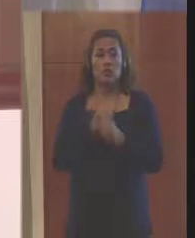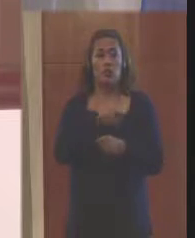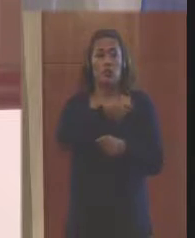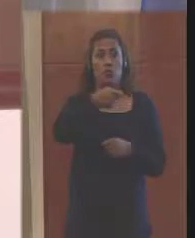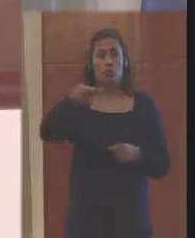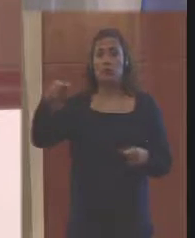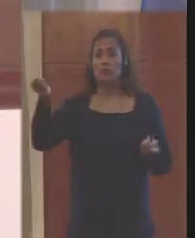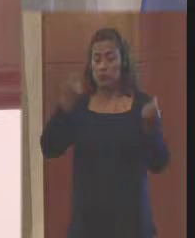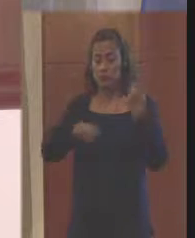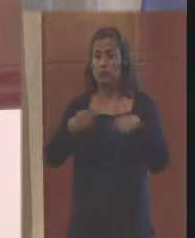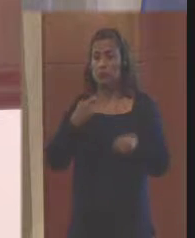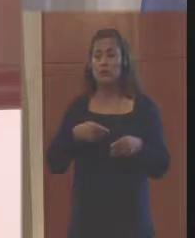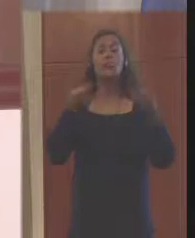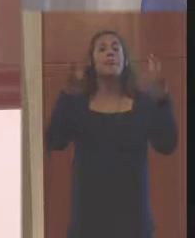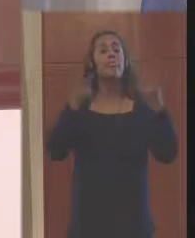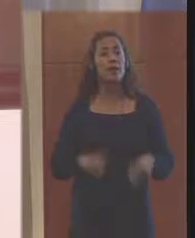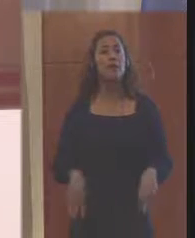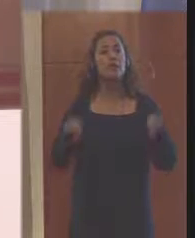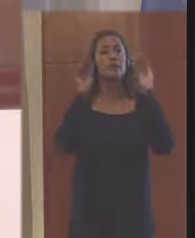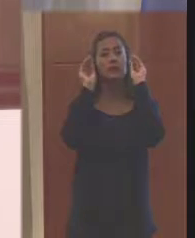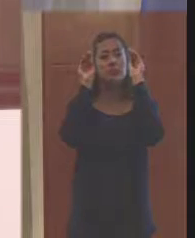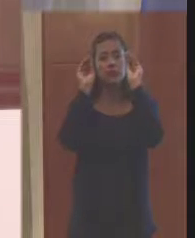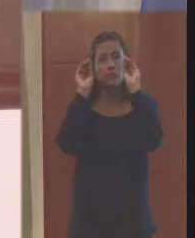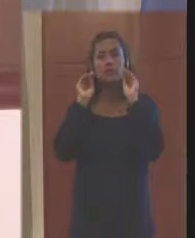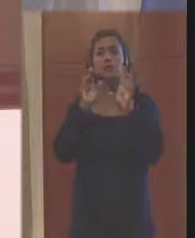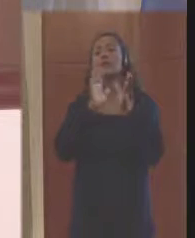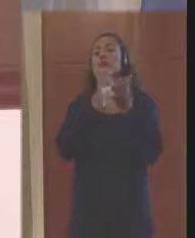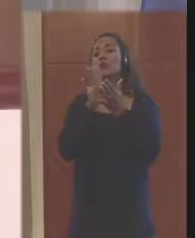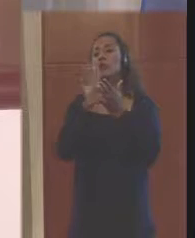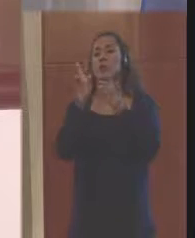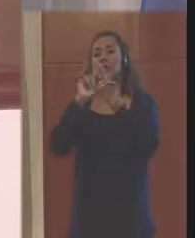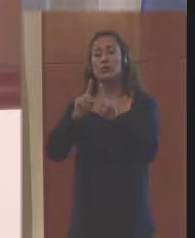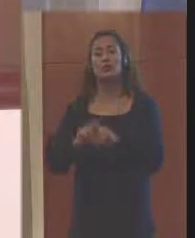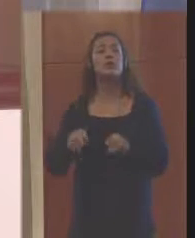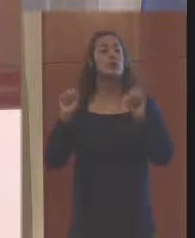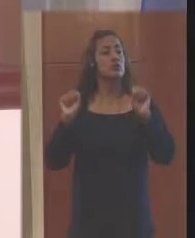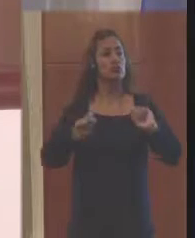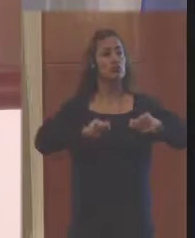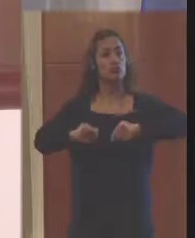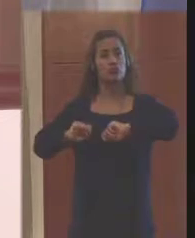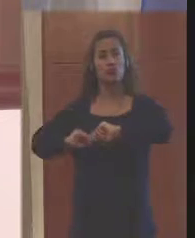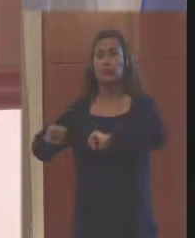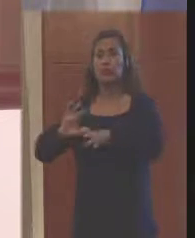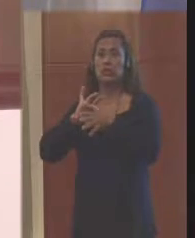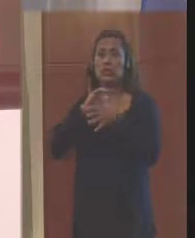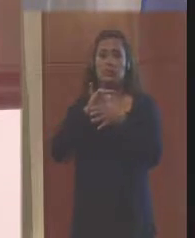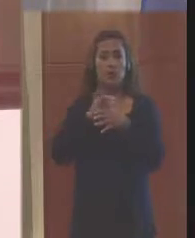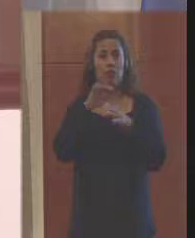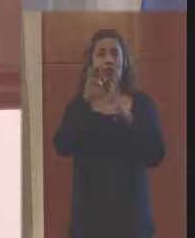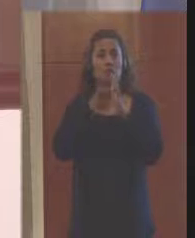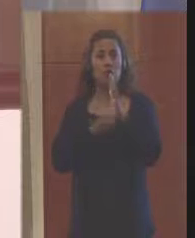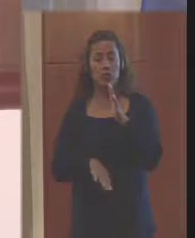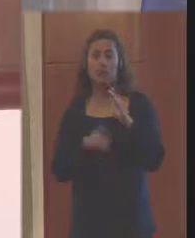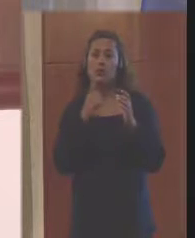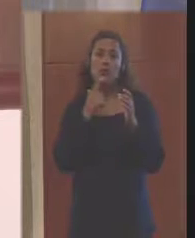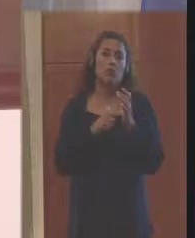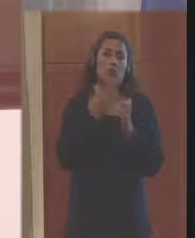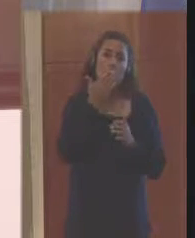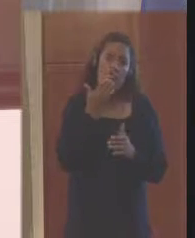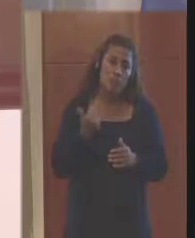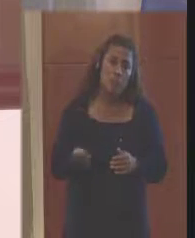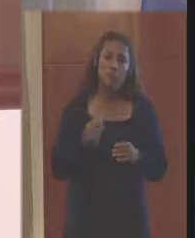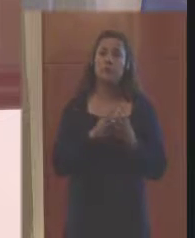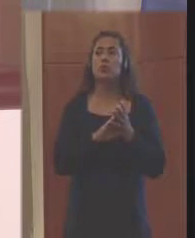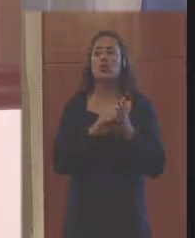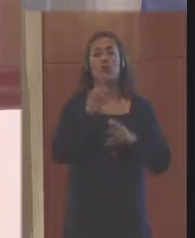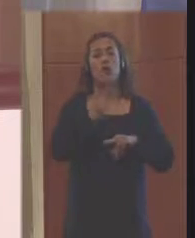nosotros también enseñamos a las sociedades buenas prácticas de gestión de riesgo, como por ejemplo mejoras en los